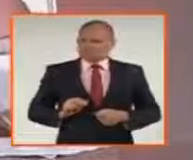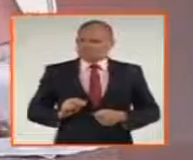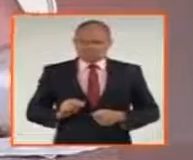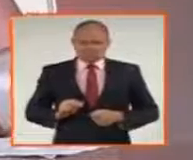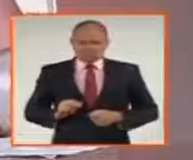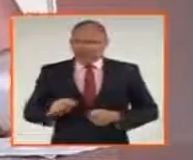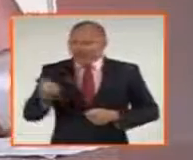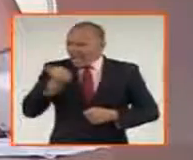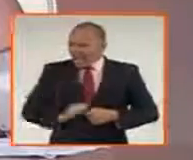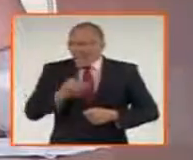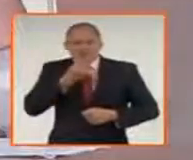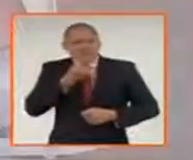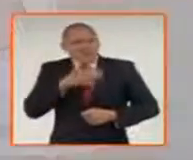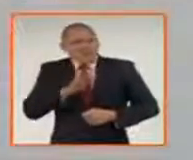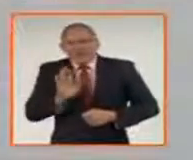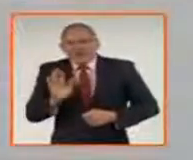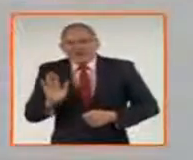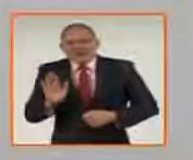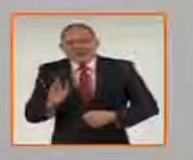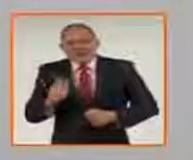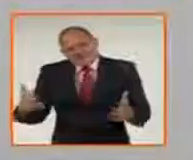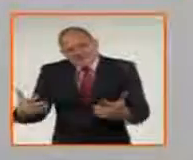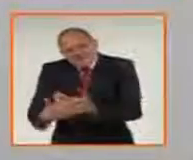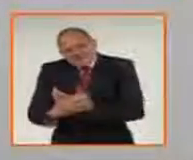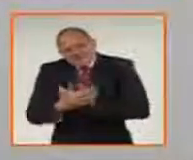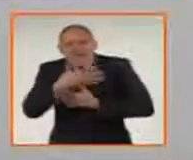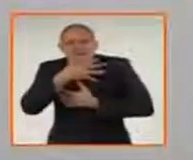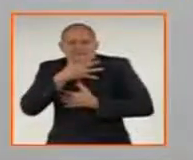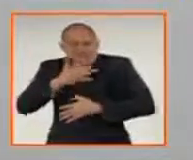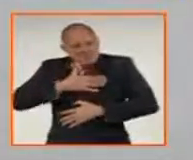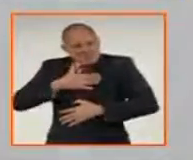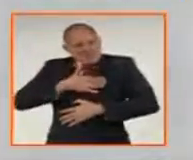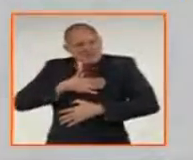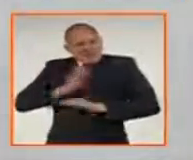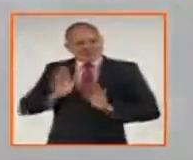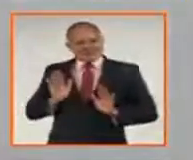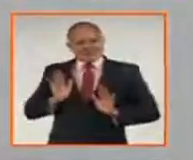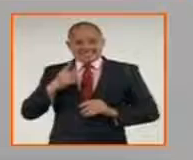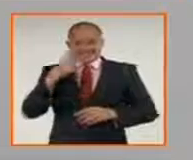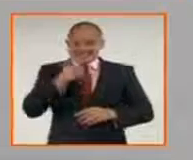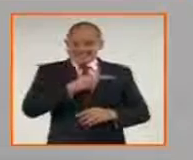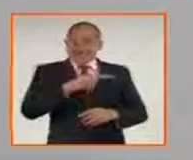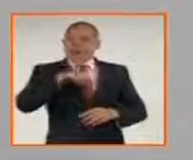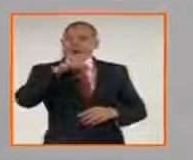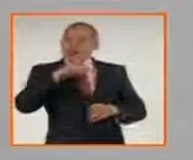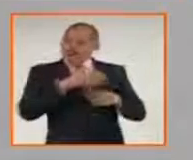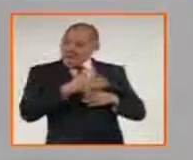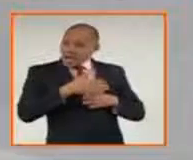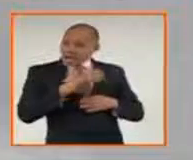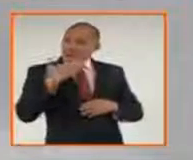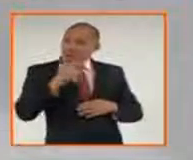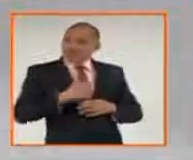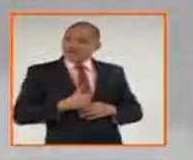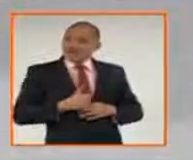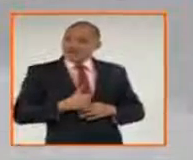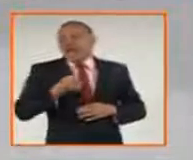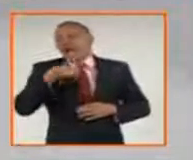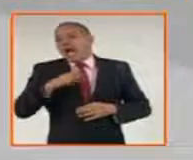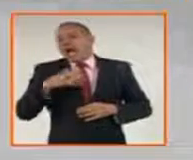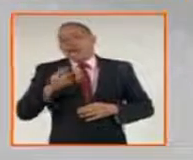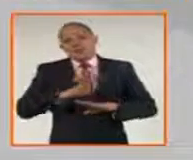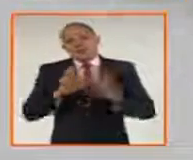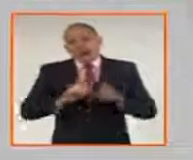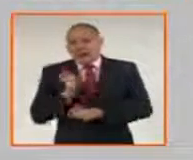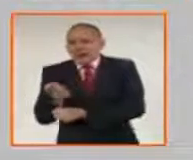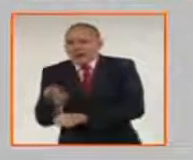no existía. Y después que se separaban mamá y su nueva pareja, después que ese hombre educó,